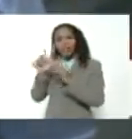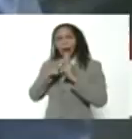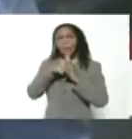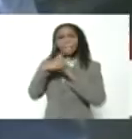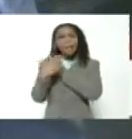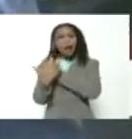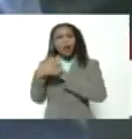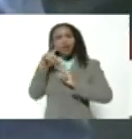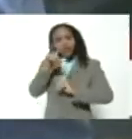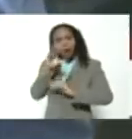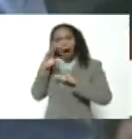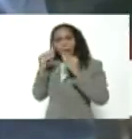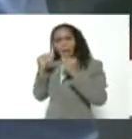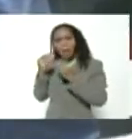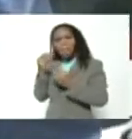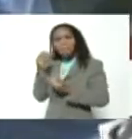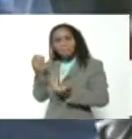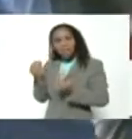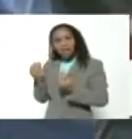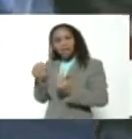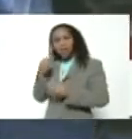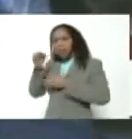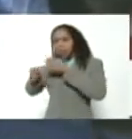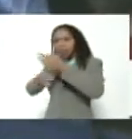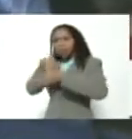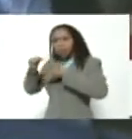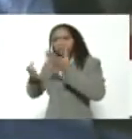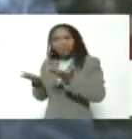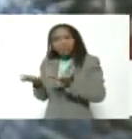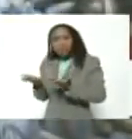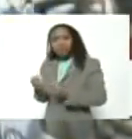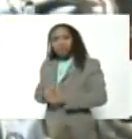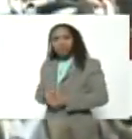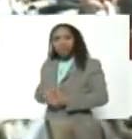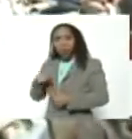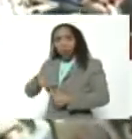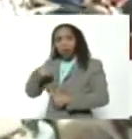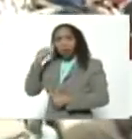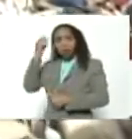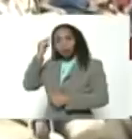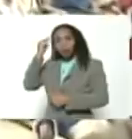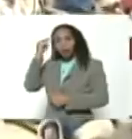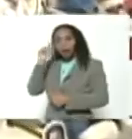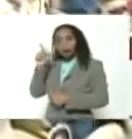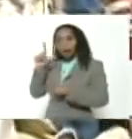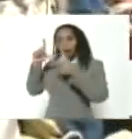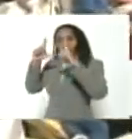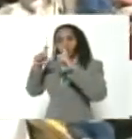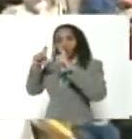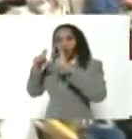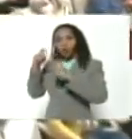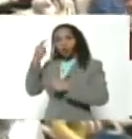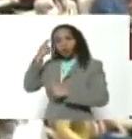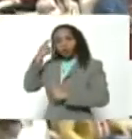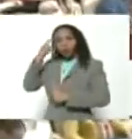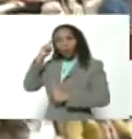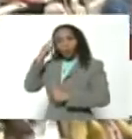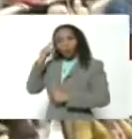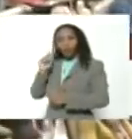tú hablas bastante y lo comentas. Hoy me venía a la memoria cuando mirábamos estas imágenes